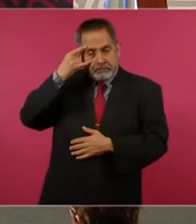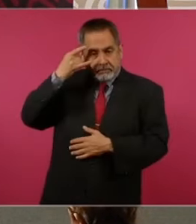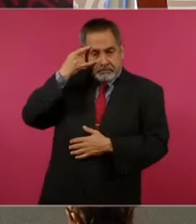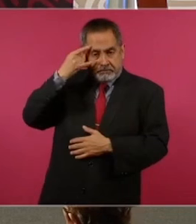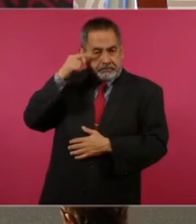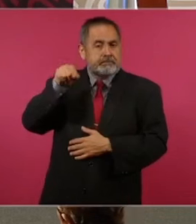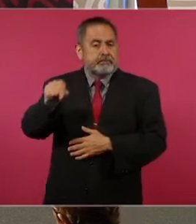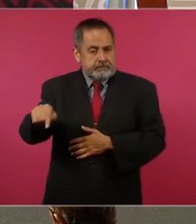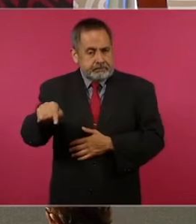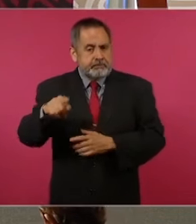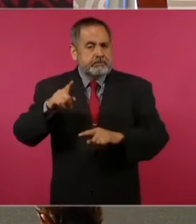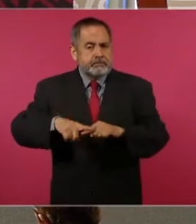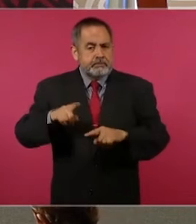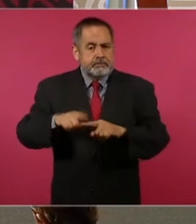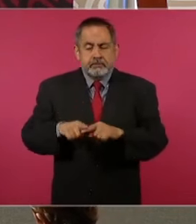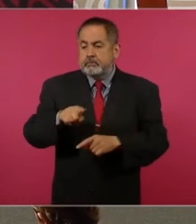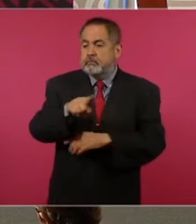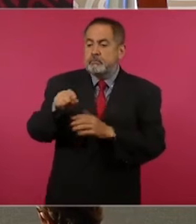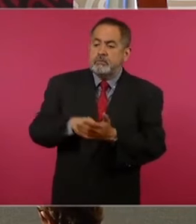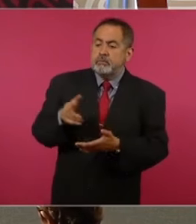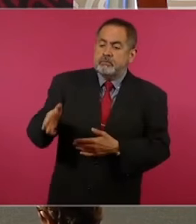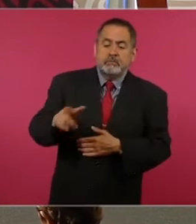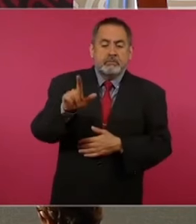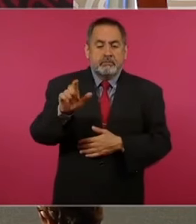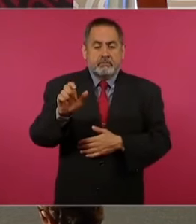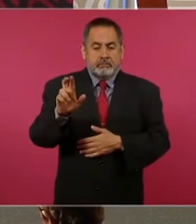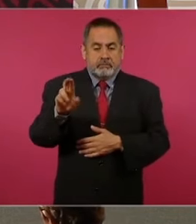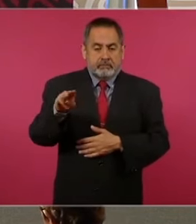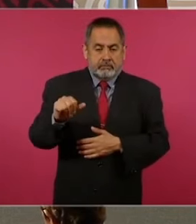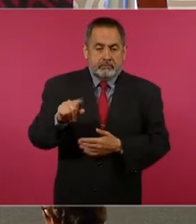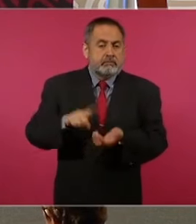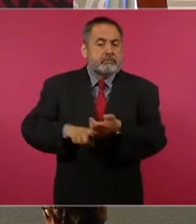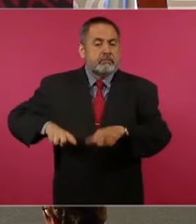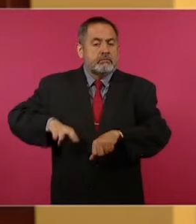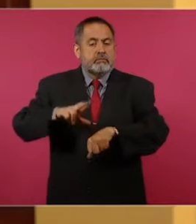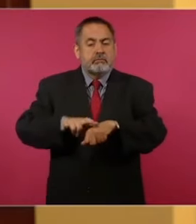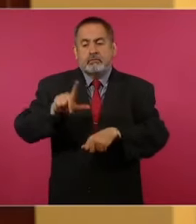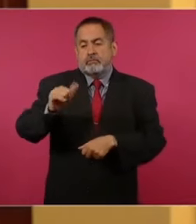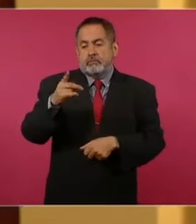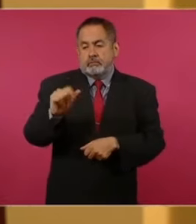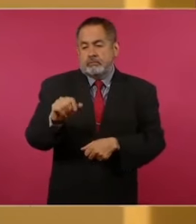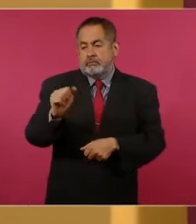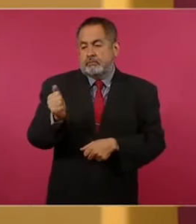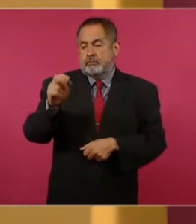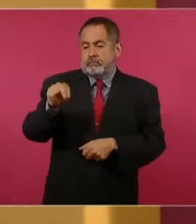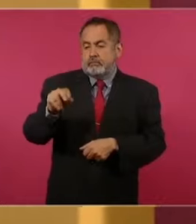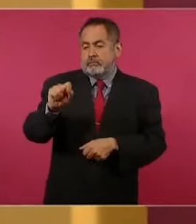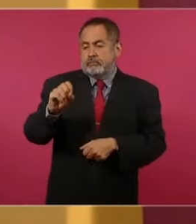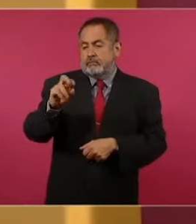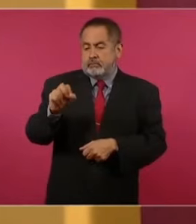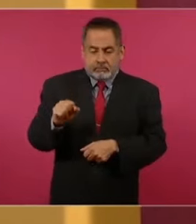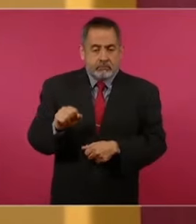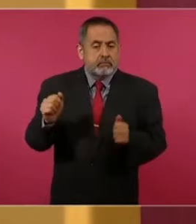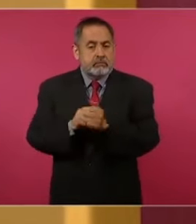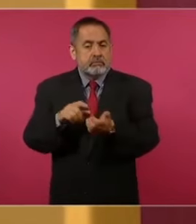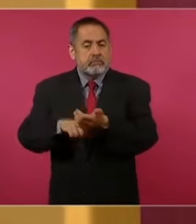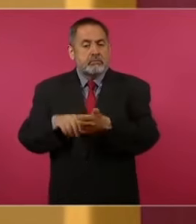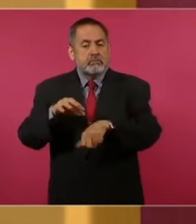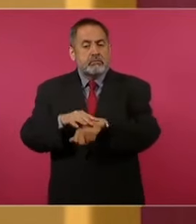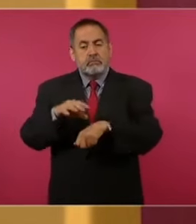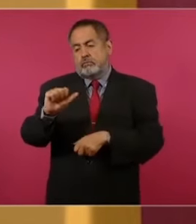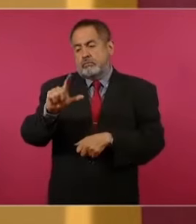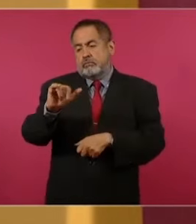está en Lerma, está la gobernadora Laida Sansores, está acompañada del doctor Alejandro Calderón